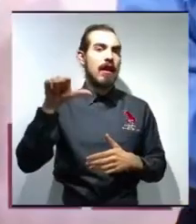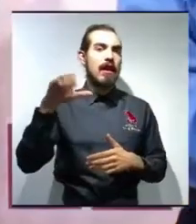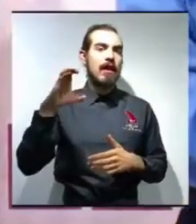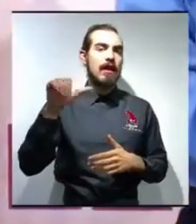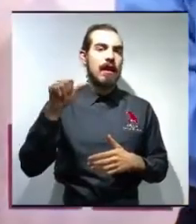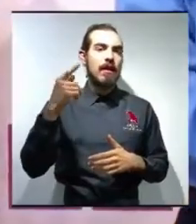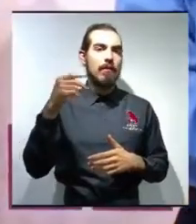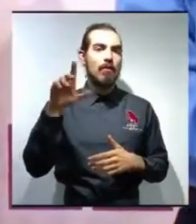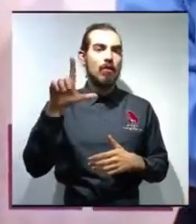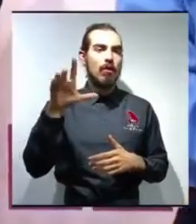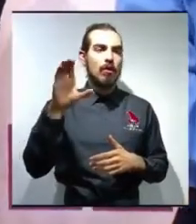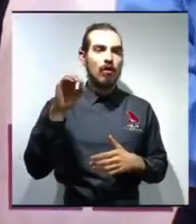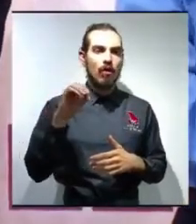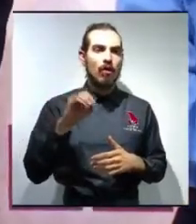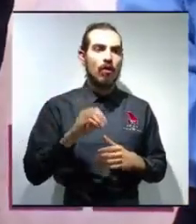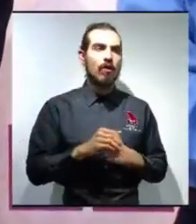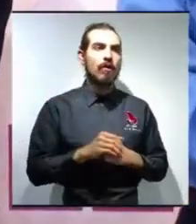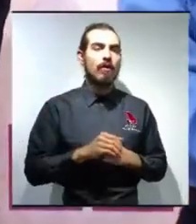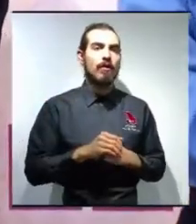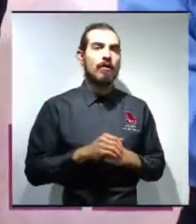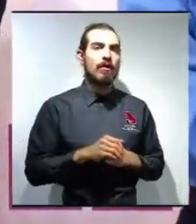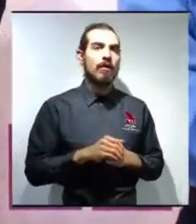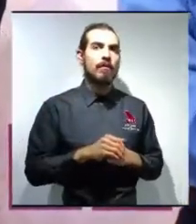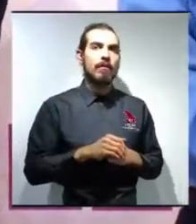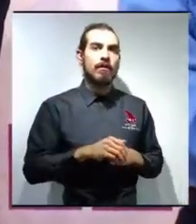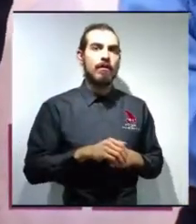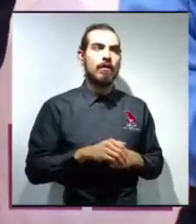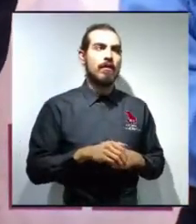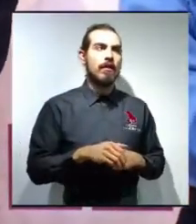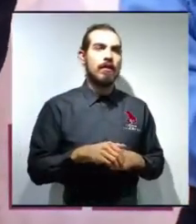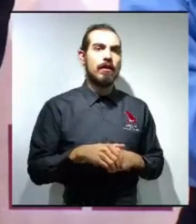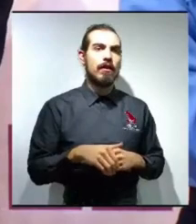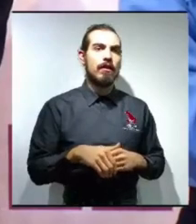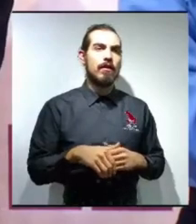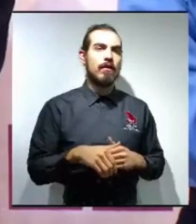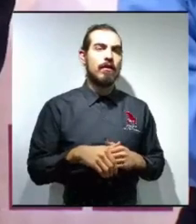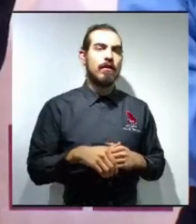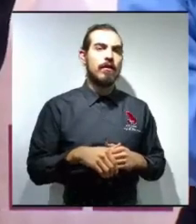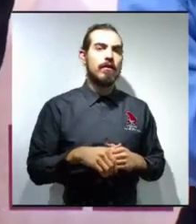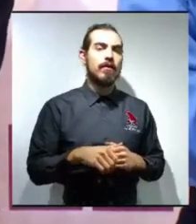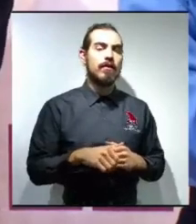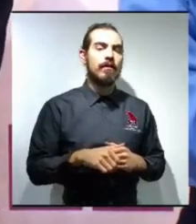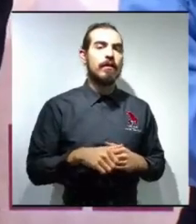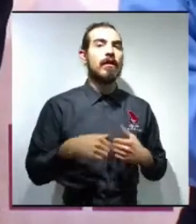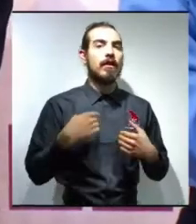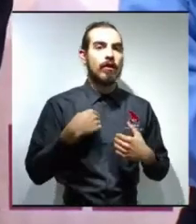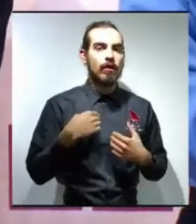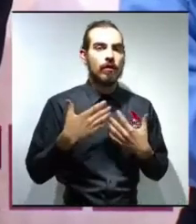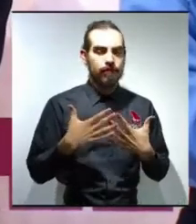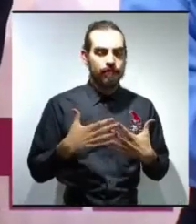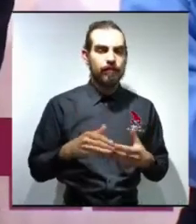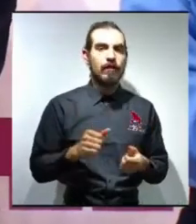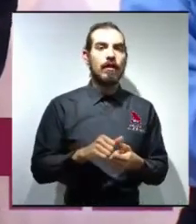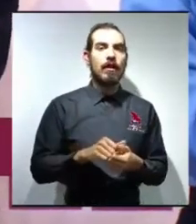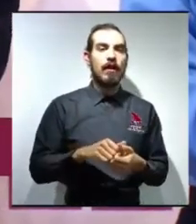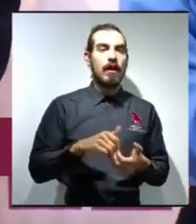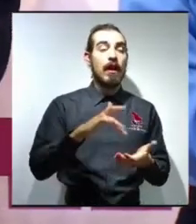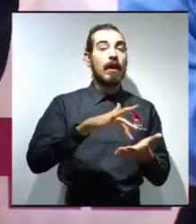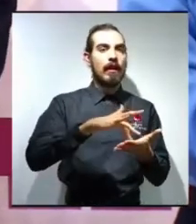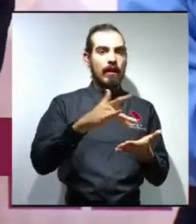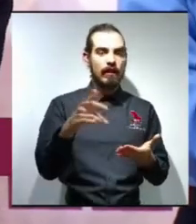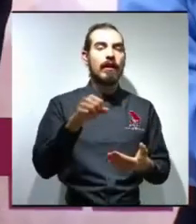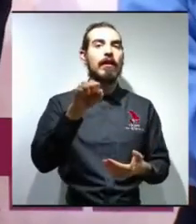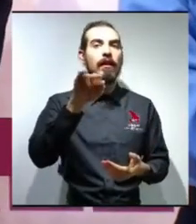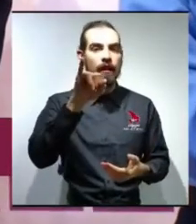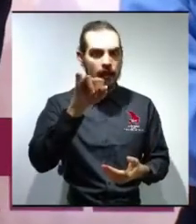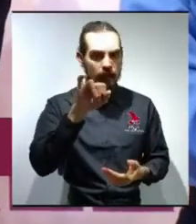Bueno, esta campaña, y aquí aprovecho para agradecer a todos y cada uno de los donantes, sí hemos recibido,